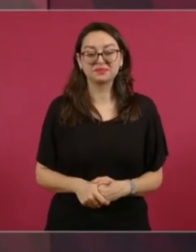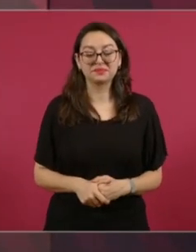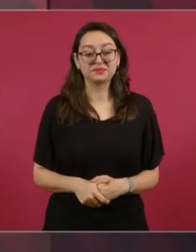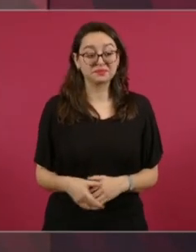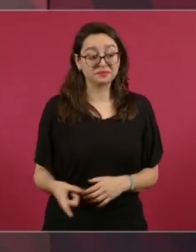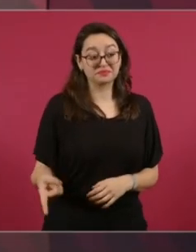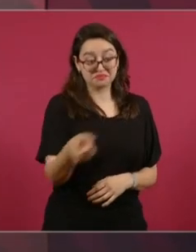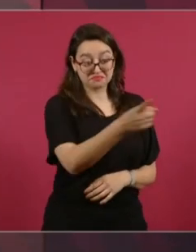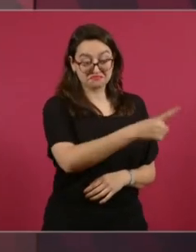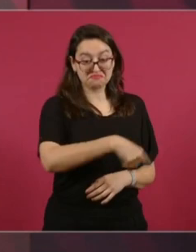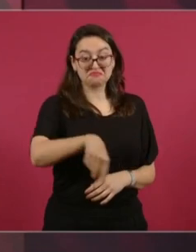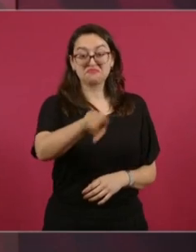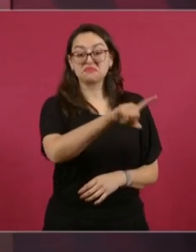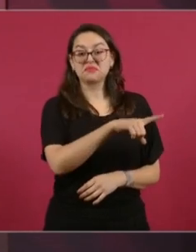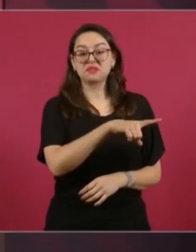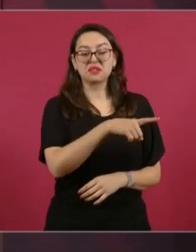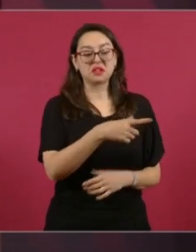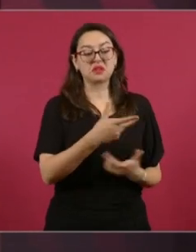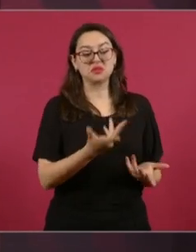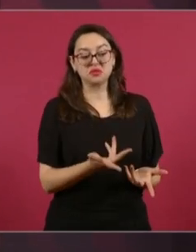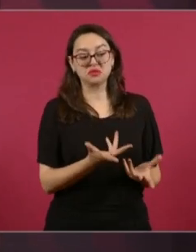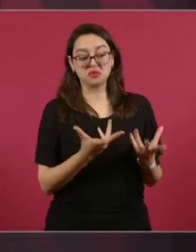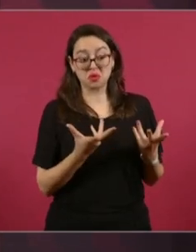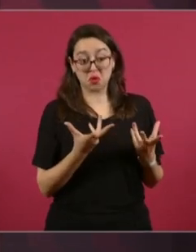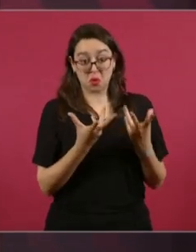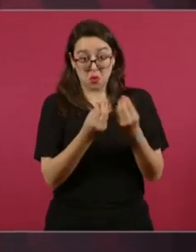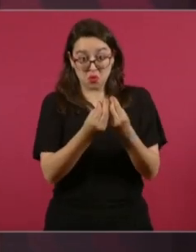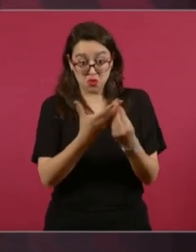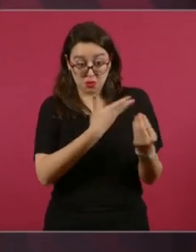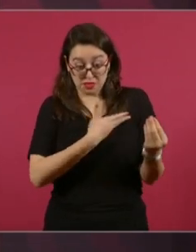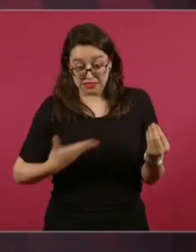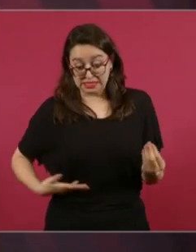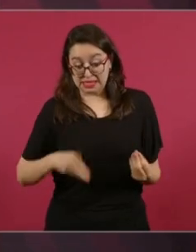estaban distanciados de Peña,